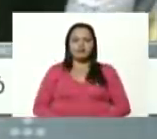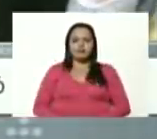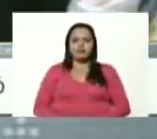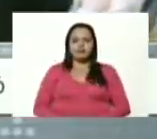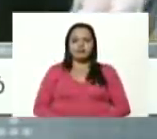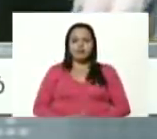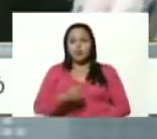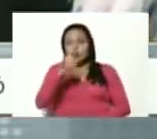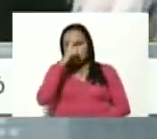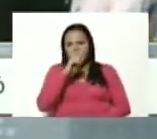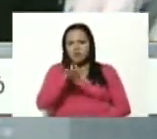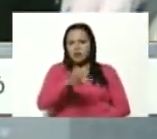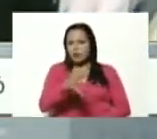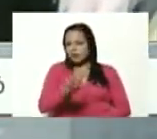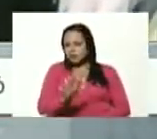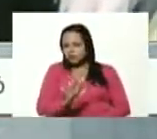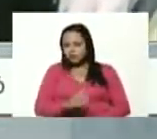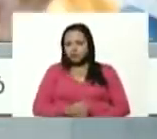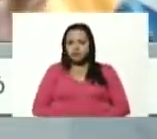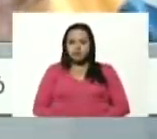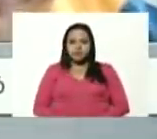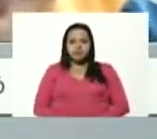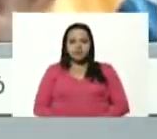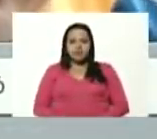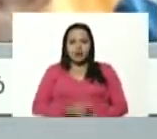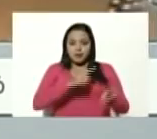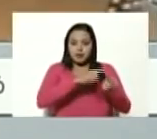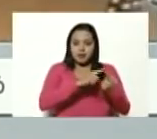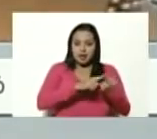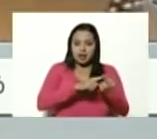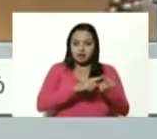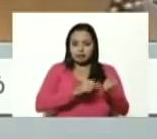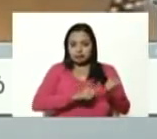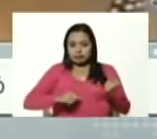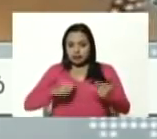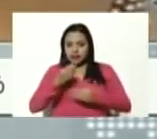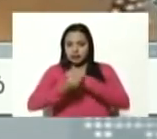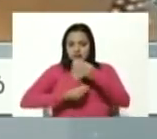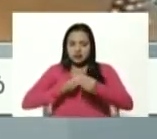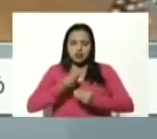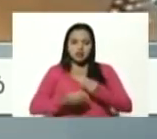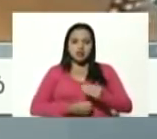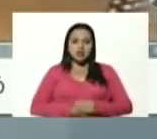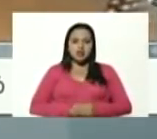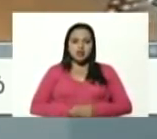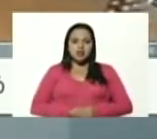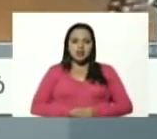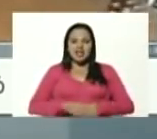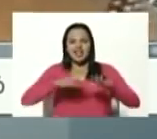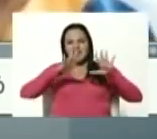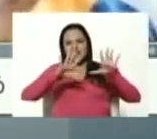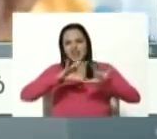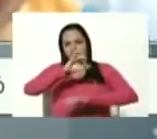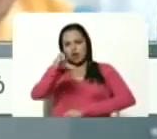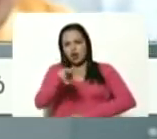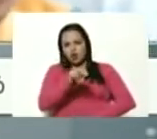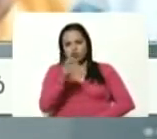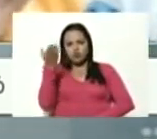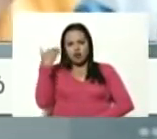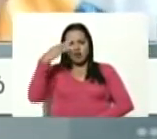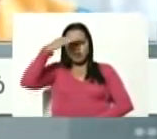Un año. Pues la primera operación que le hicieron fue precisamente el 10 de junio, allá en La